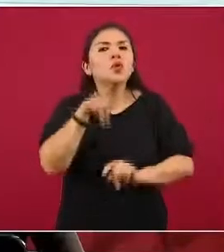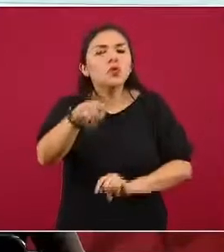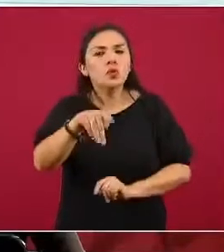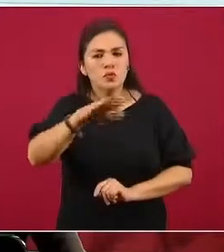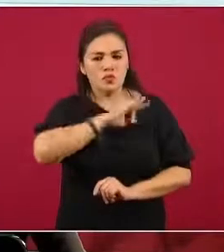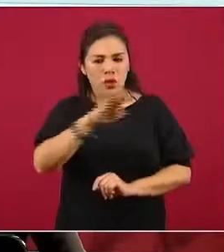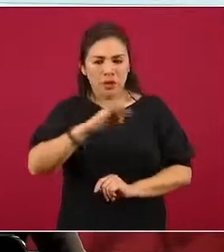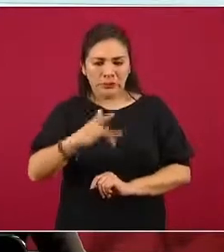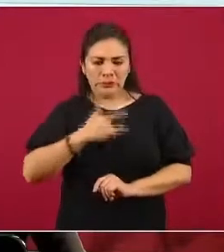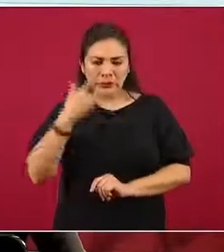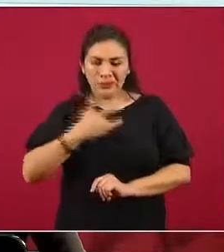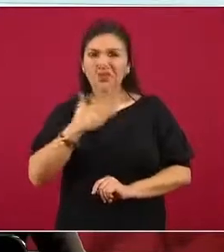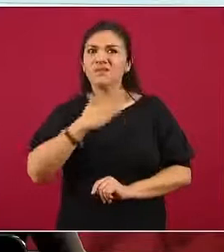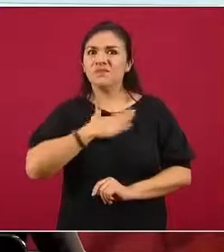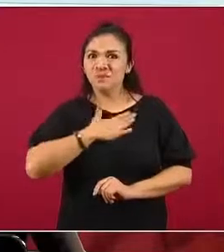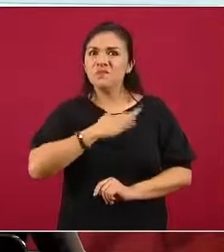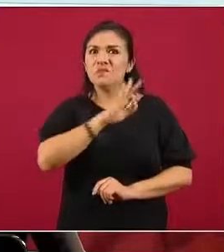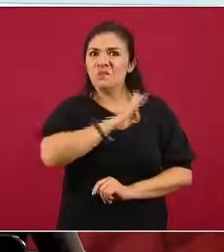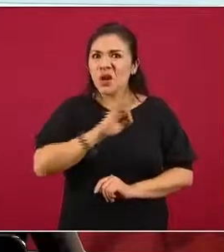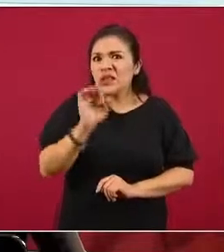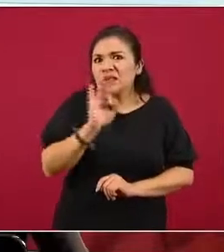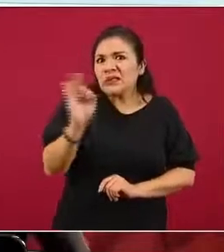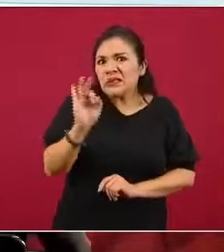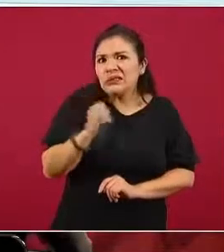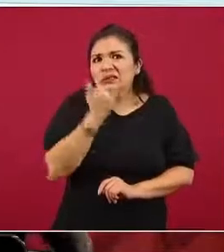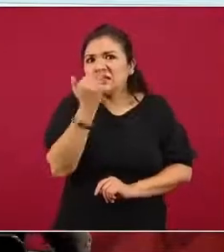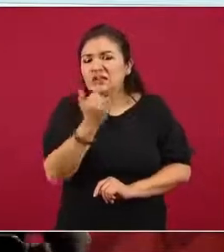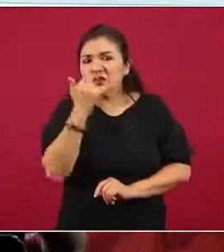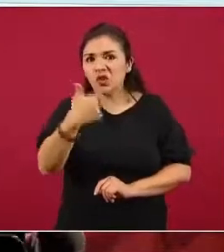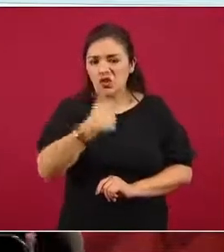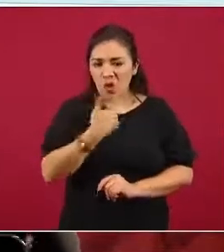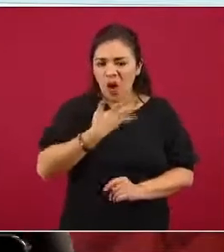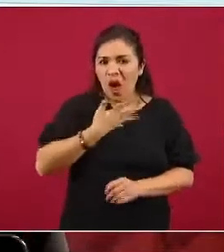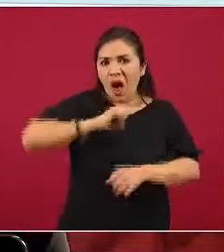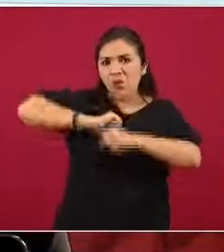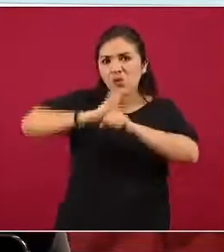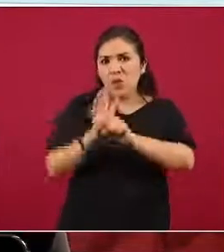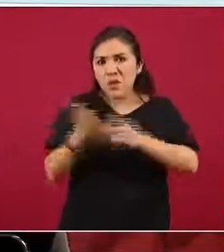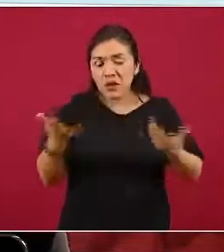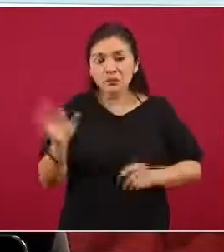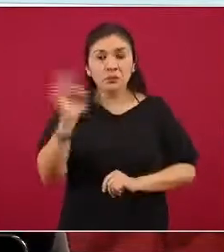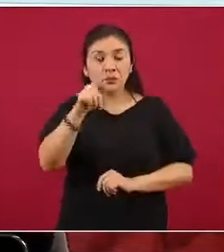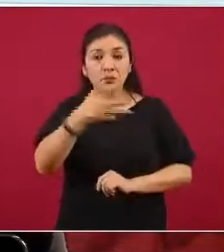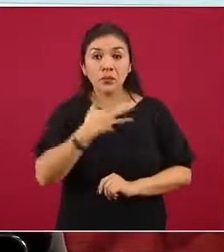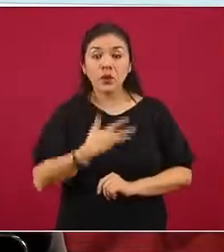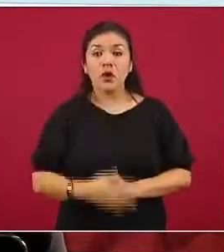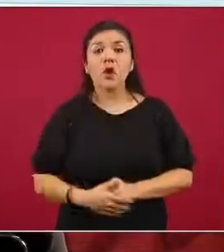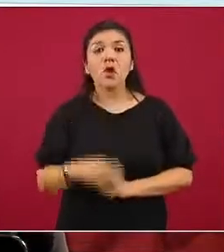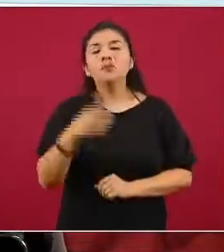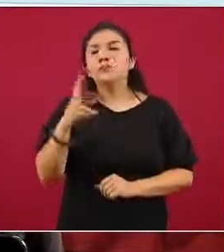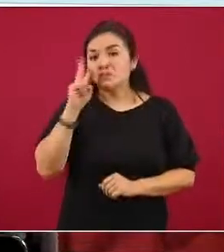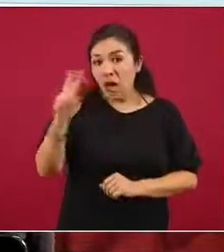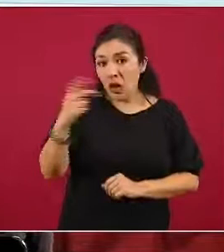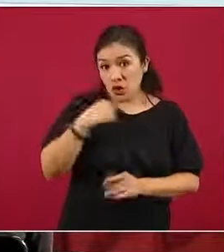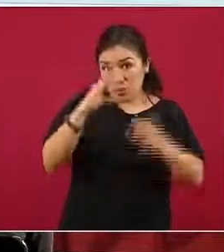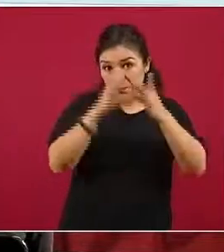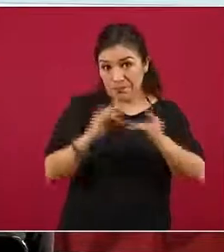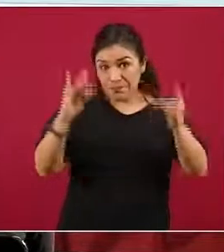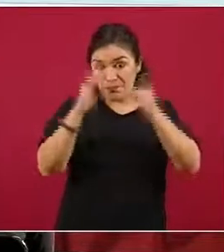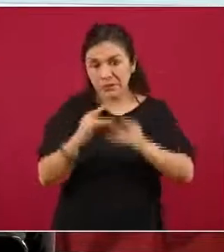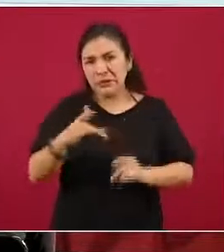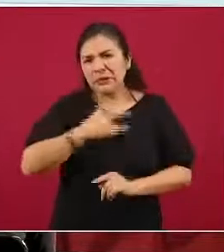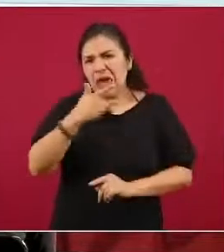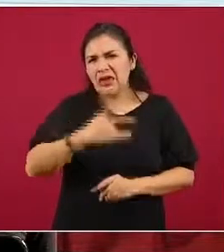estar sospechando que pudiera yo tener COVID-19. Si tengo al menos 2 de estos síntomas, es decir,